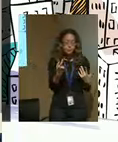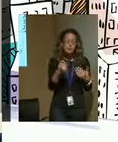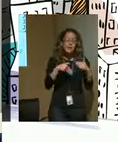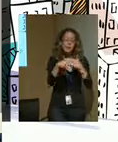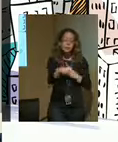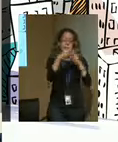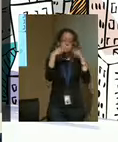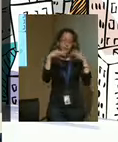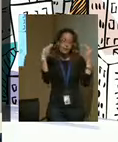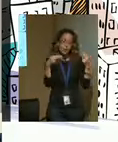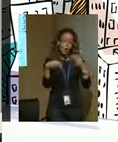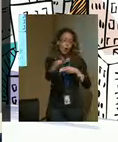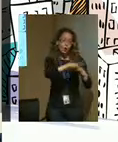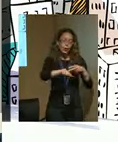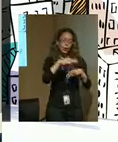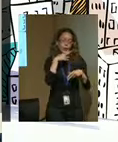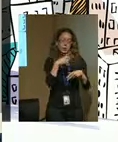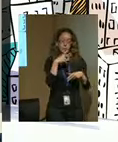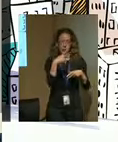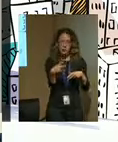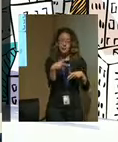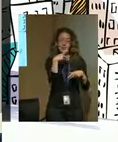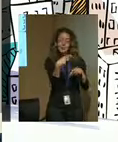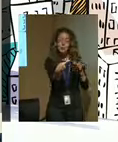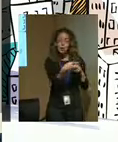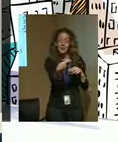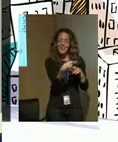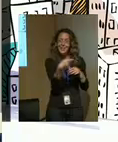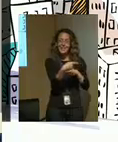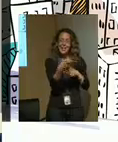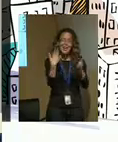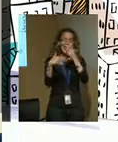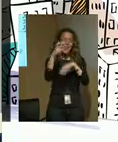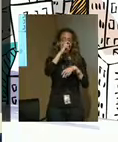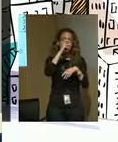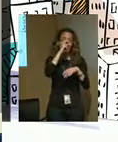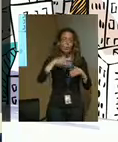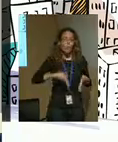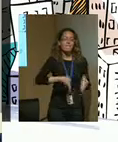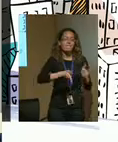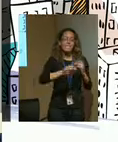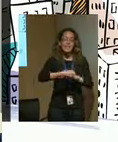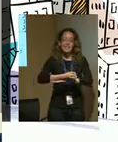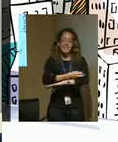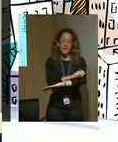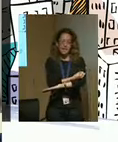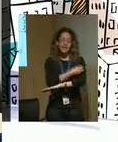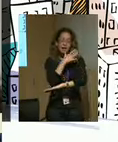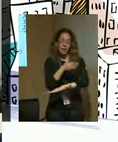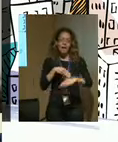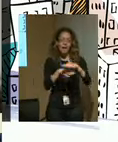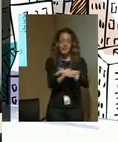la de Vías Verdes. Las Vías Verdes, para los que no lo sabéis, son las antiguas vías ferrocarriles que en España, que muchas de ellas se están haciendo